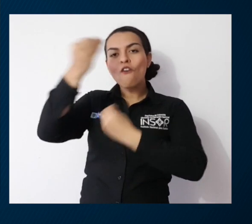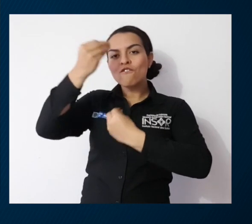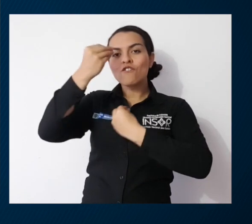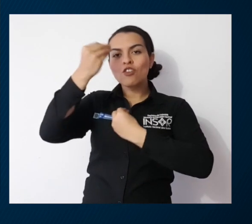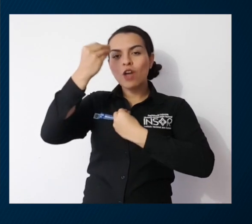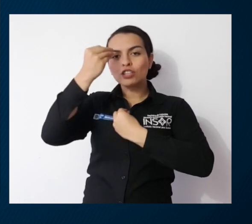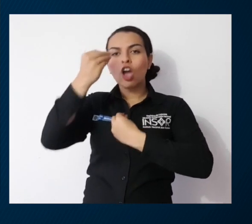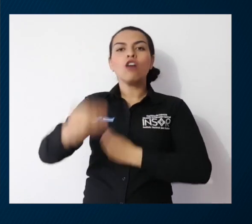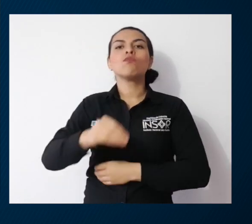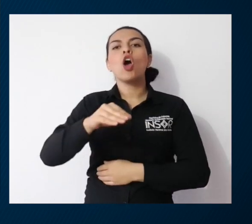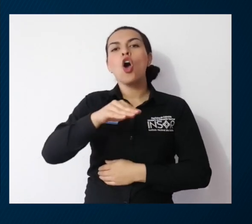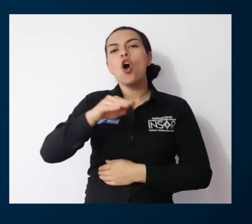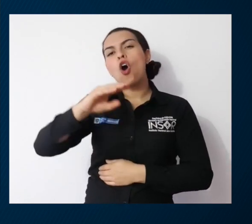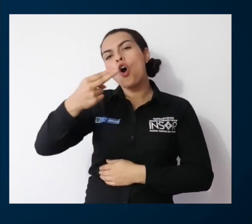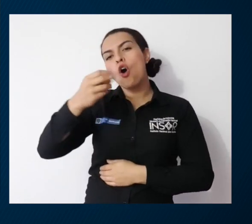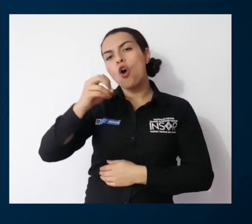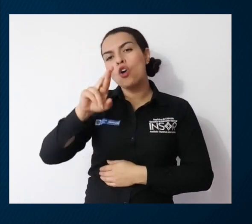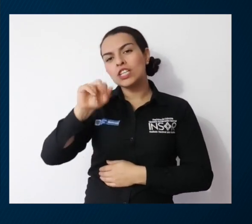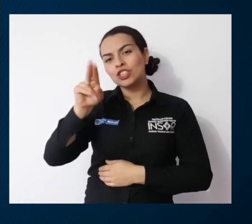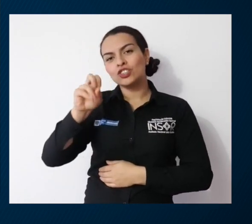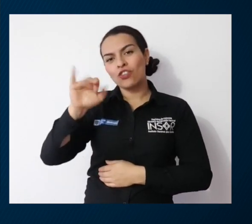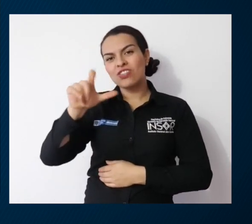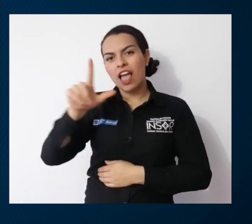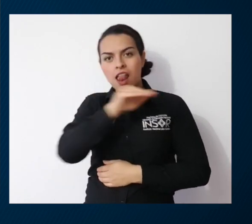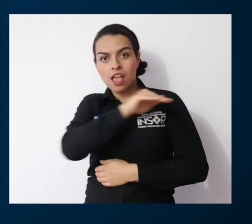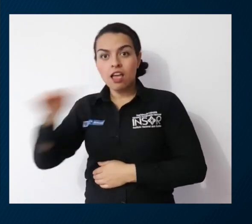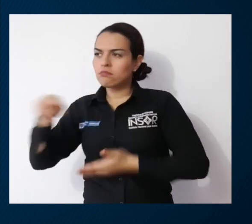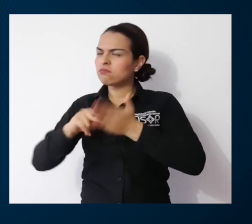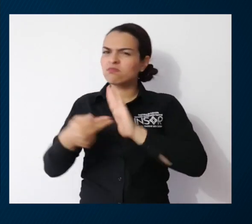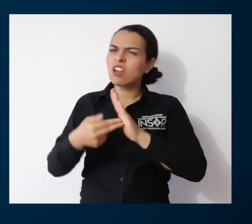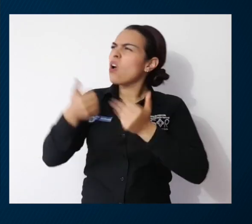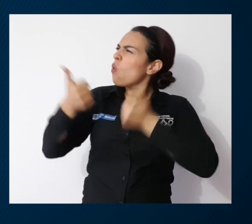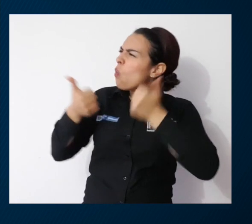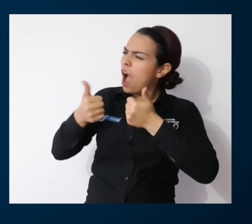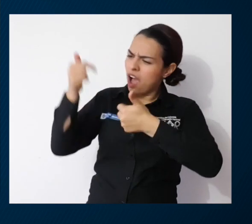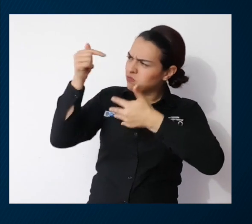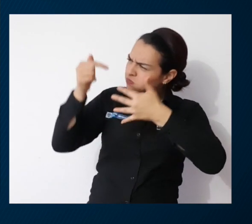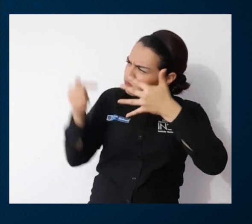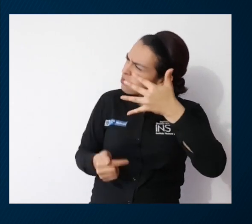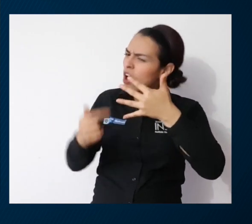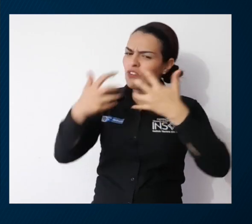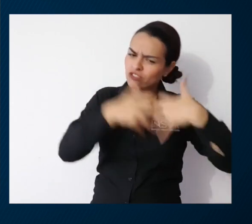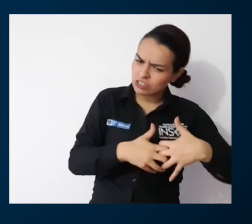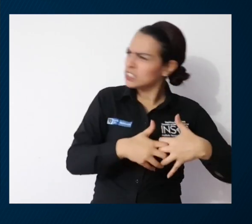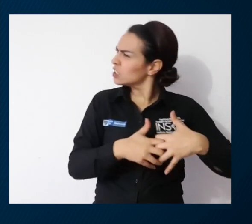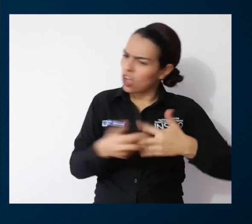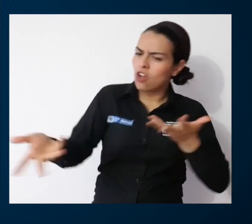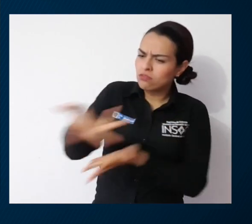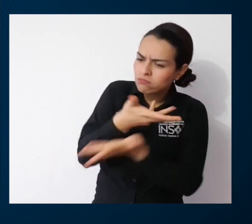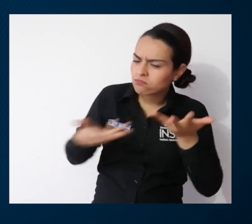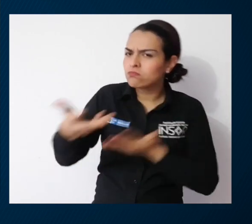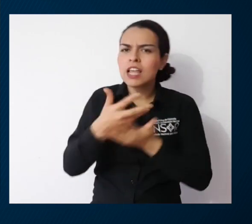el compartir las buenas experiencias, pero también los fracasos, lo que no funciona, el compartir las experiencias en